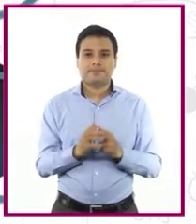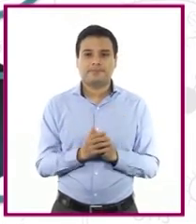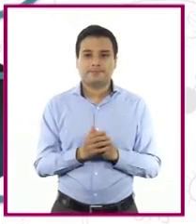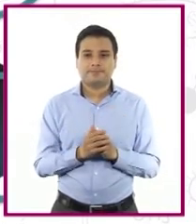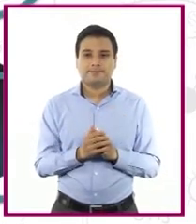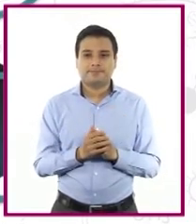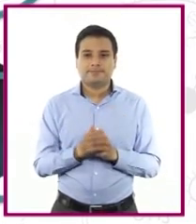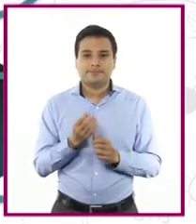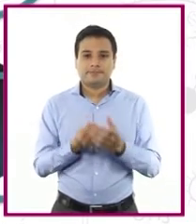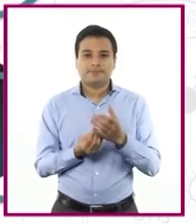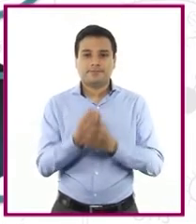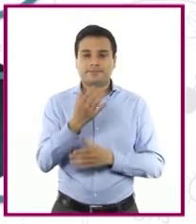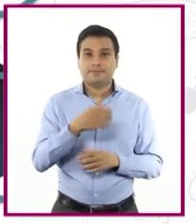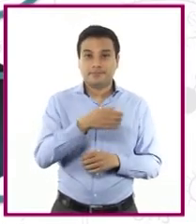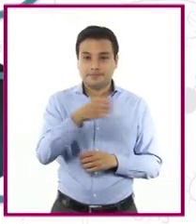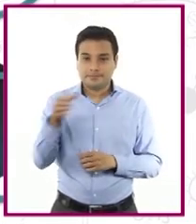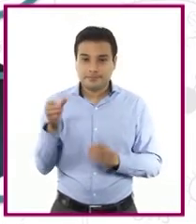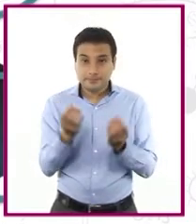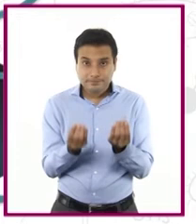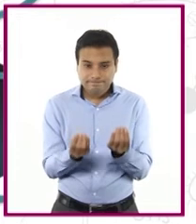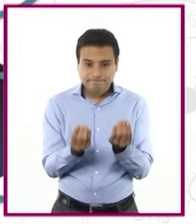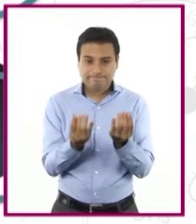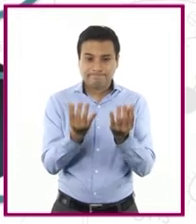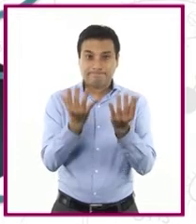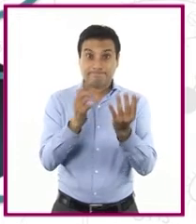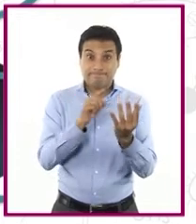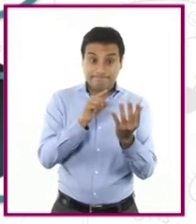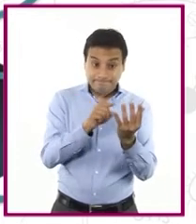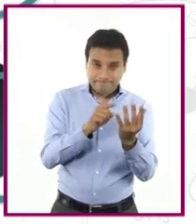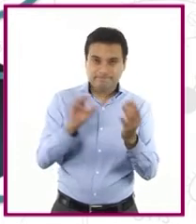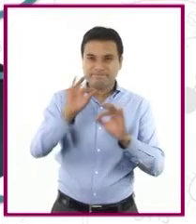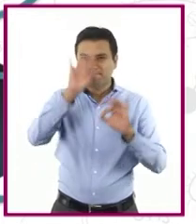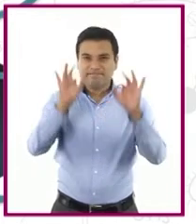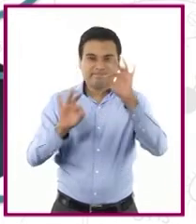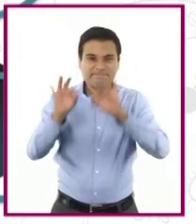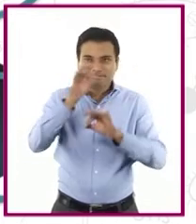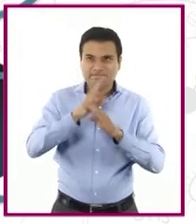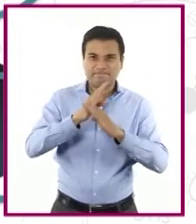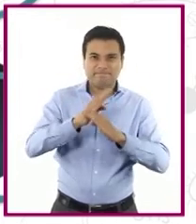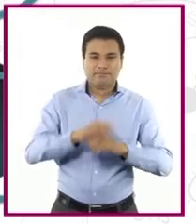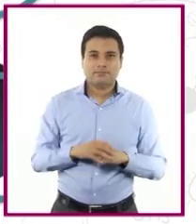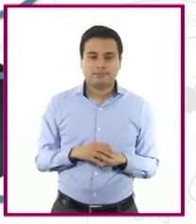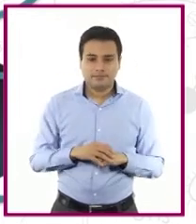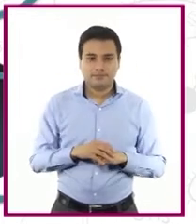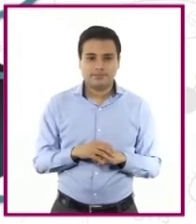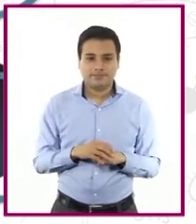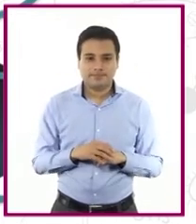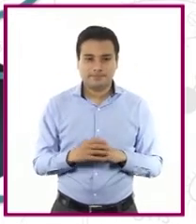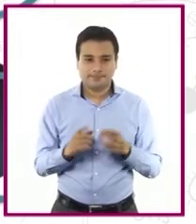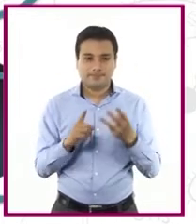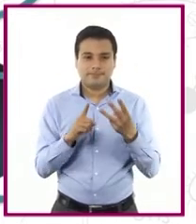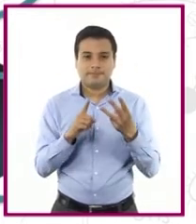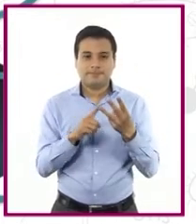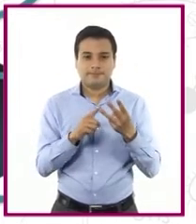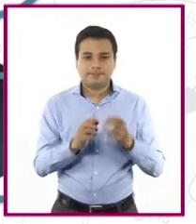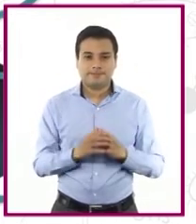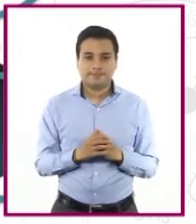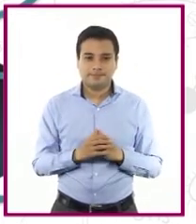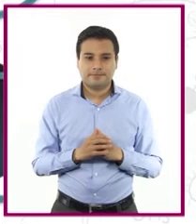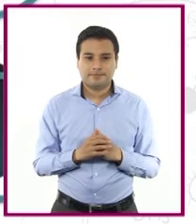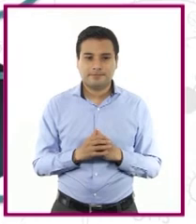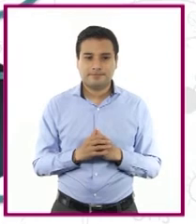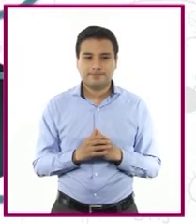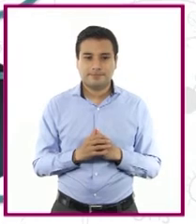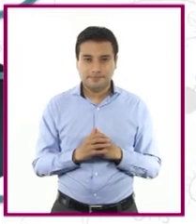obtención de cultivos agrícolas resistentes a plagas. C. La selección de animales